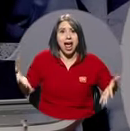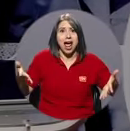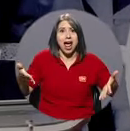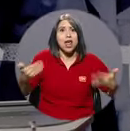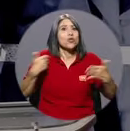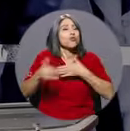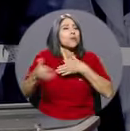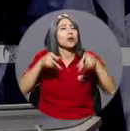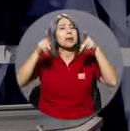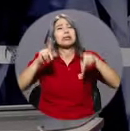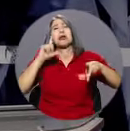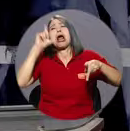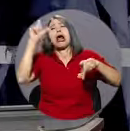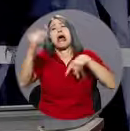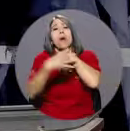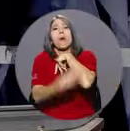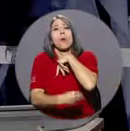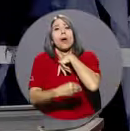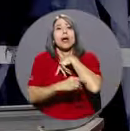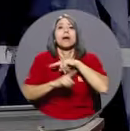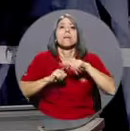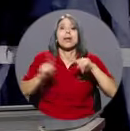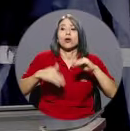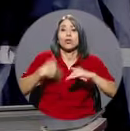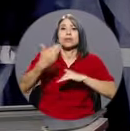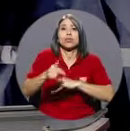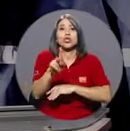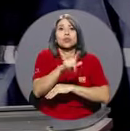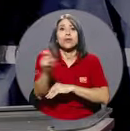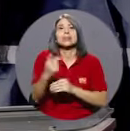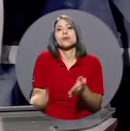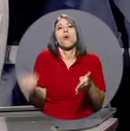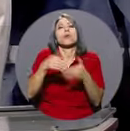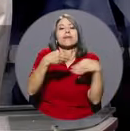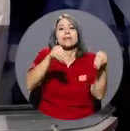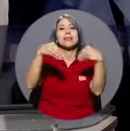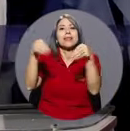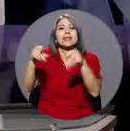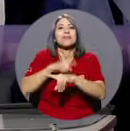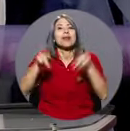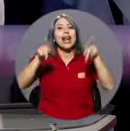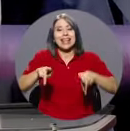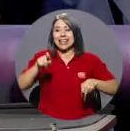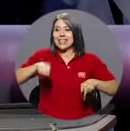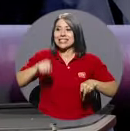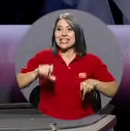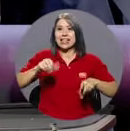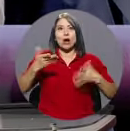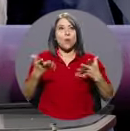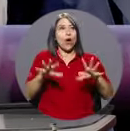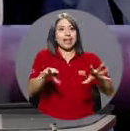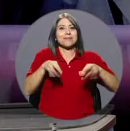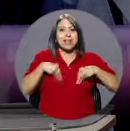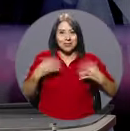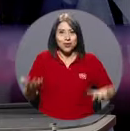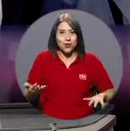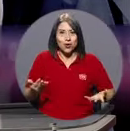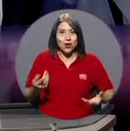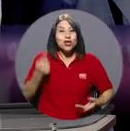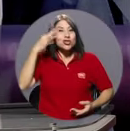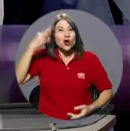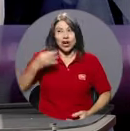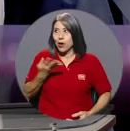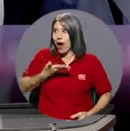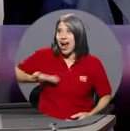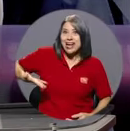después están devolviendo. Porque la gente necesita ser aceptada. Y una de las cosas que nosotros tenemos, y aquí creo que los cuatro, los cinco